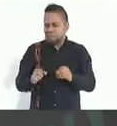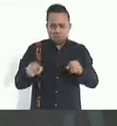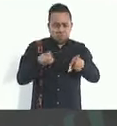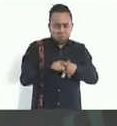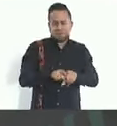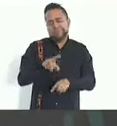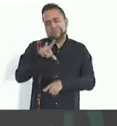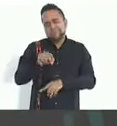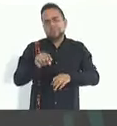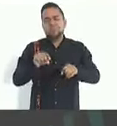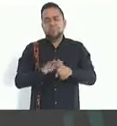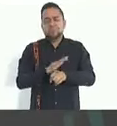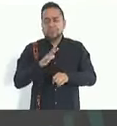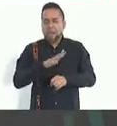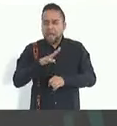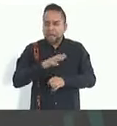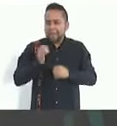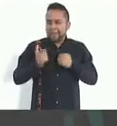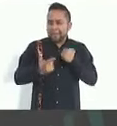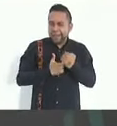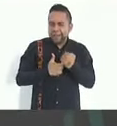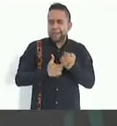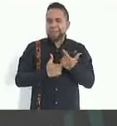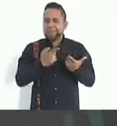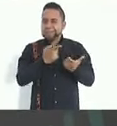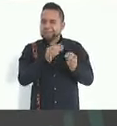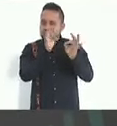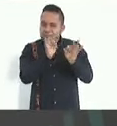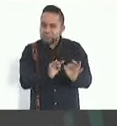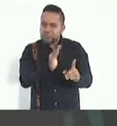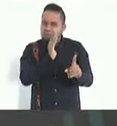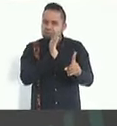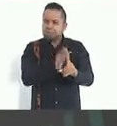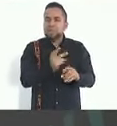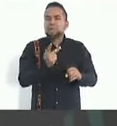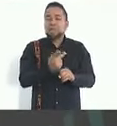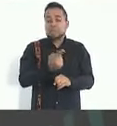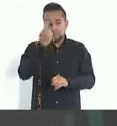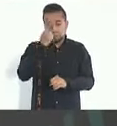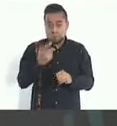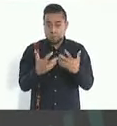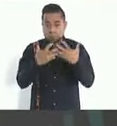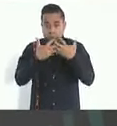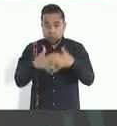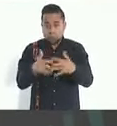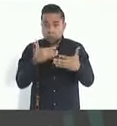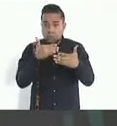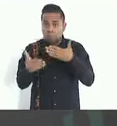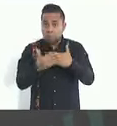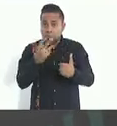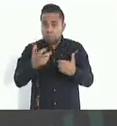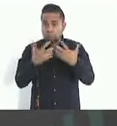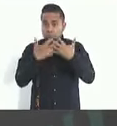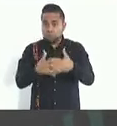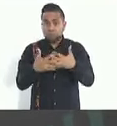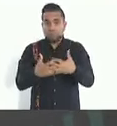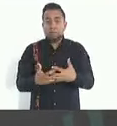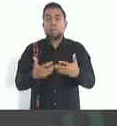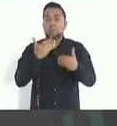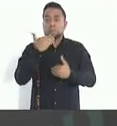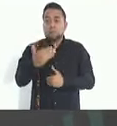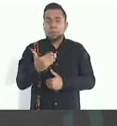tiene sus claves. Una de sus claves es de que para que funcione este modelo no